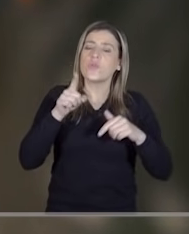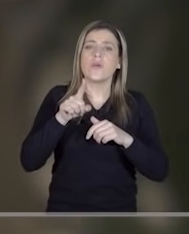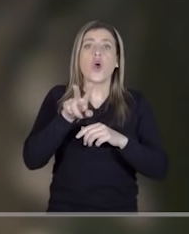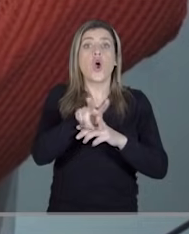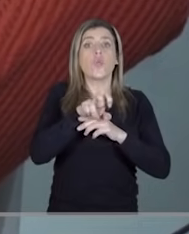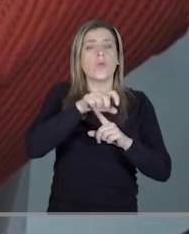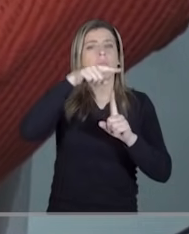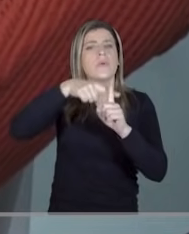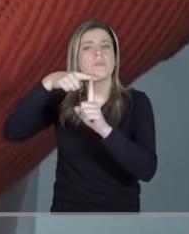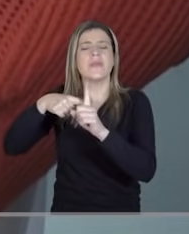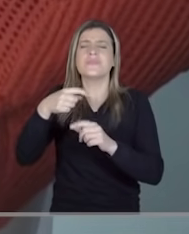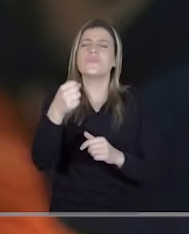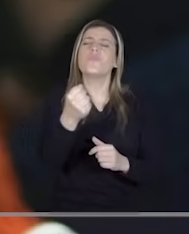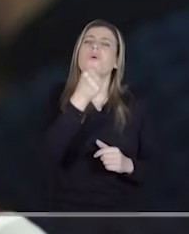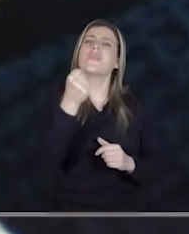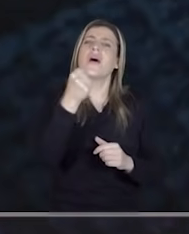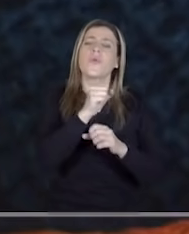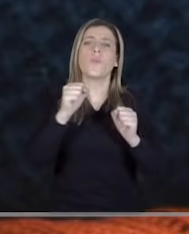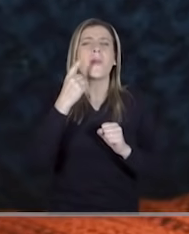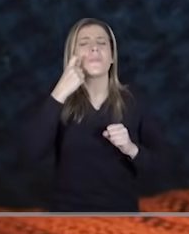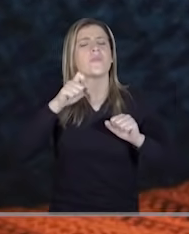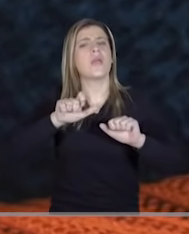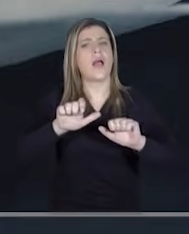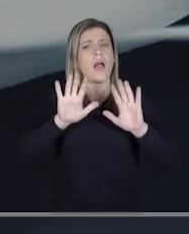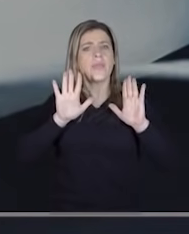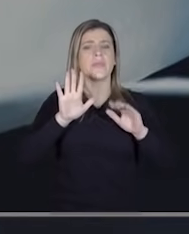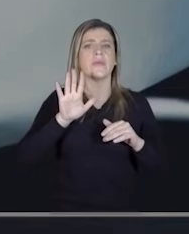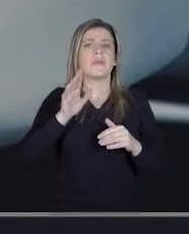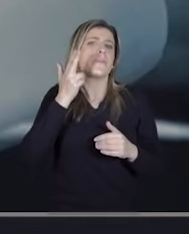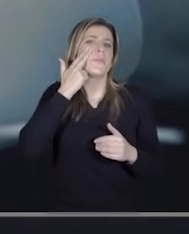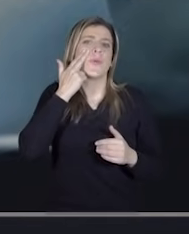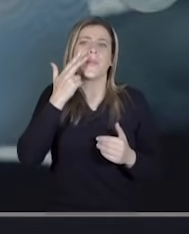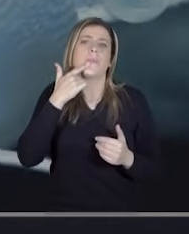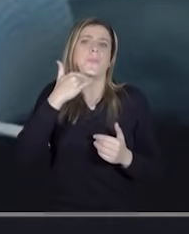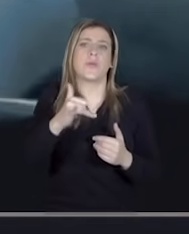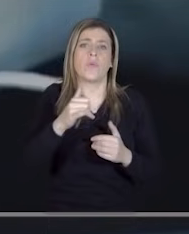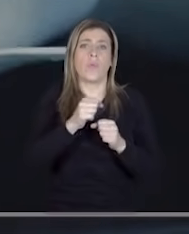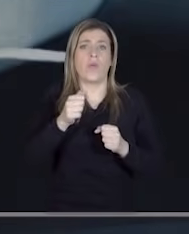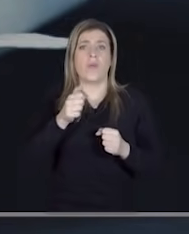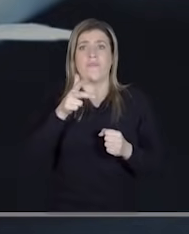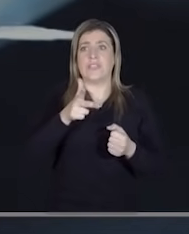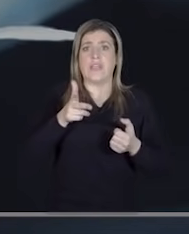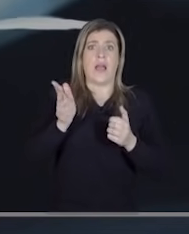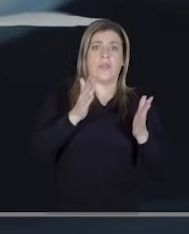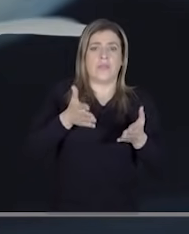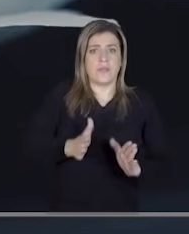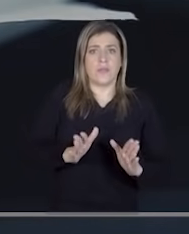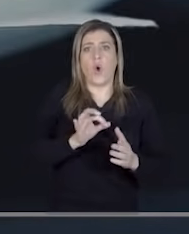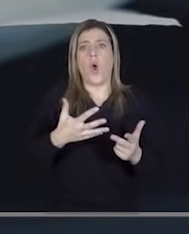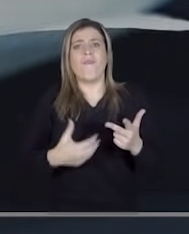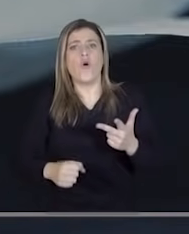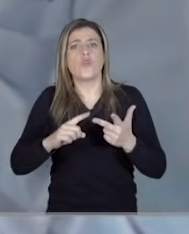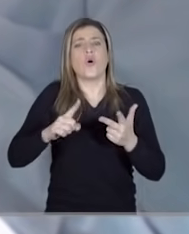Los controles prenatales son fundamentales para poder prevenir a tiempo problemas que puedan causar partos prematuros, abortos o